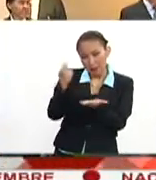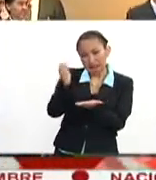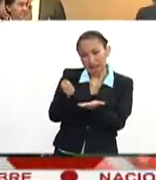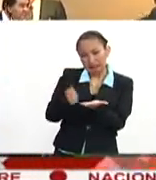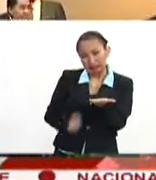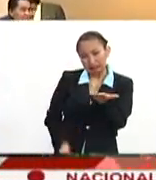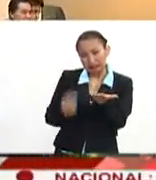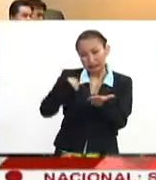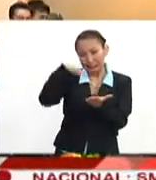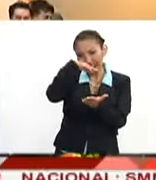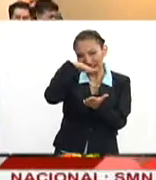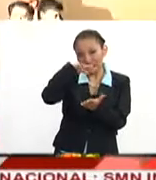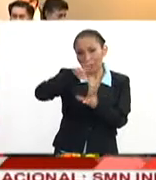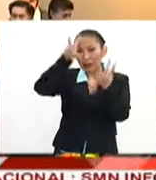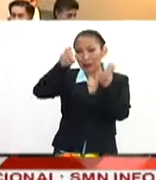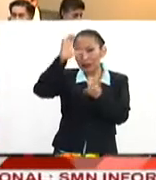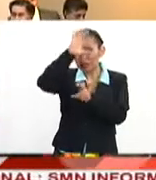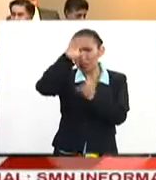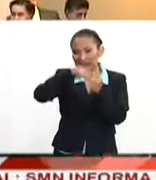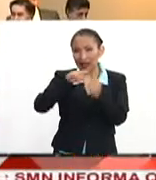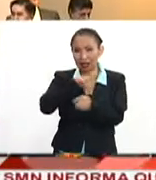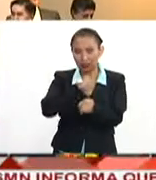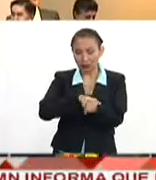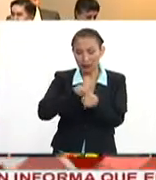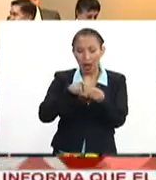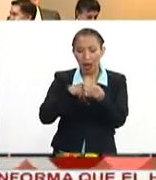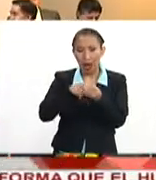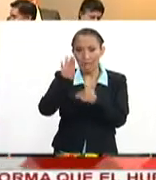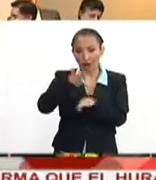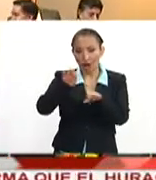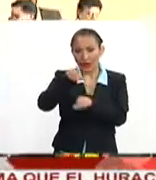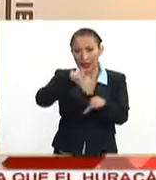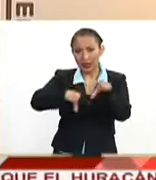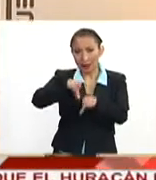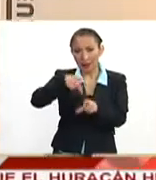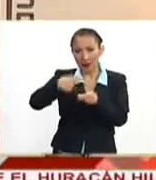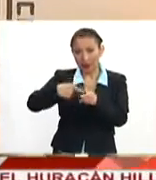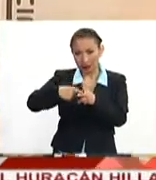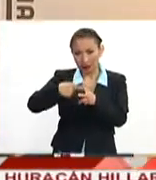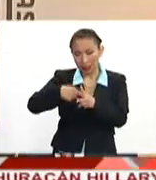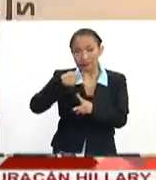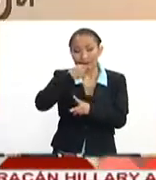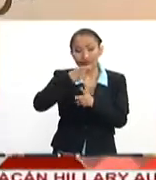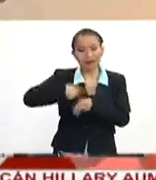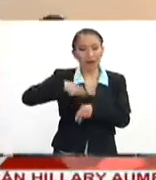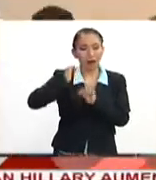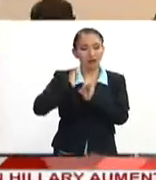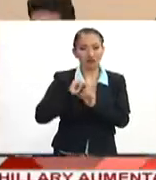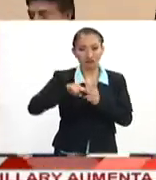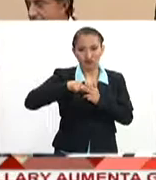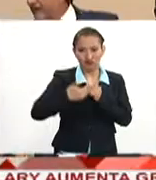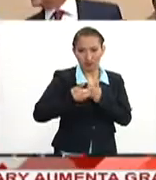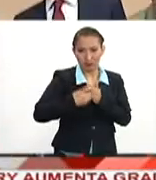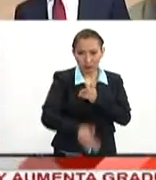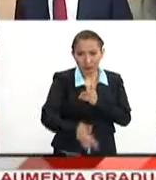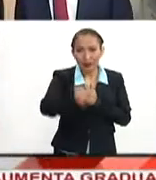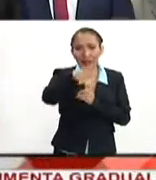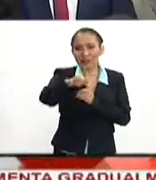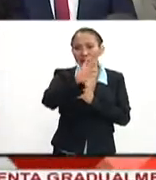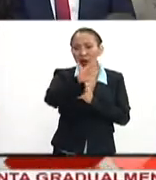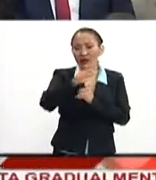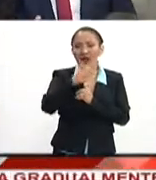texto gratuitos en materias como ciencias naturales, biología, química y matemáticas. Esto lo dijo en la ceremonia de inicio